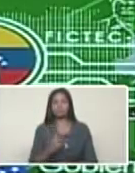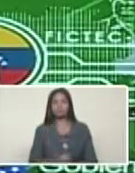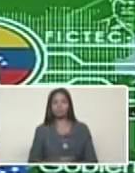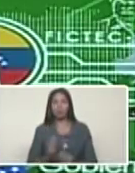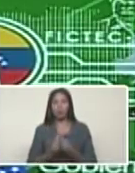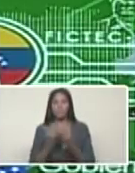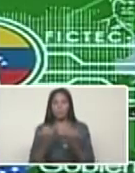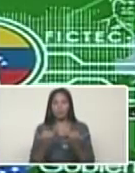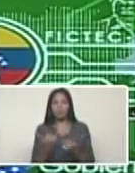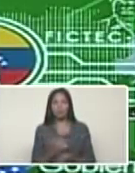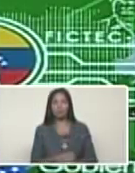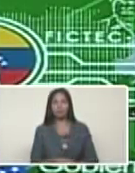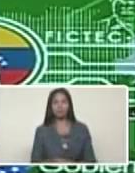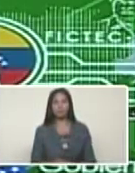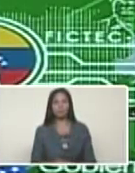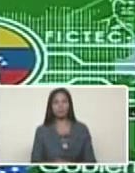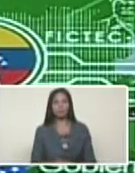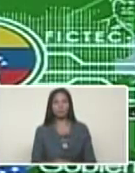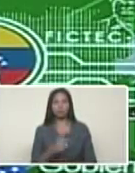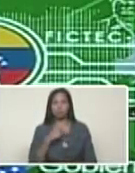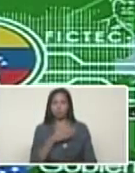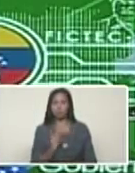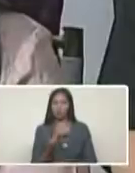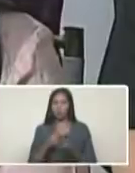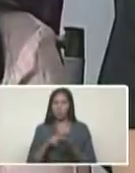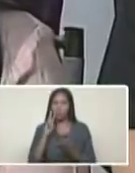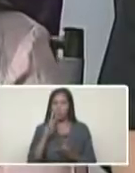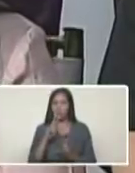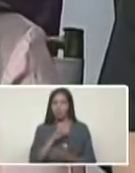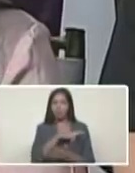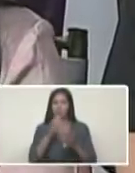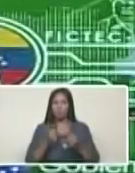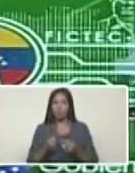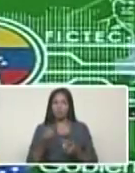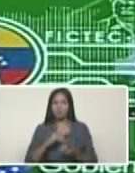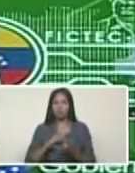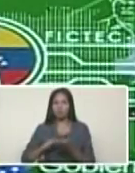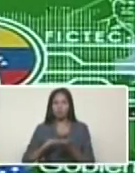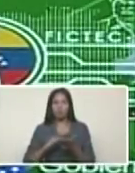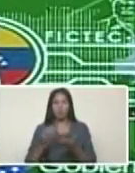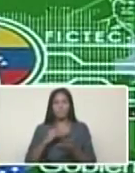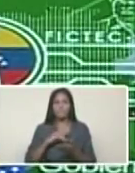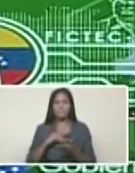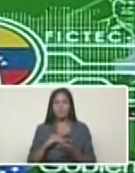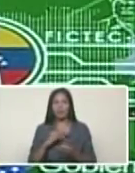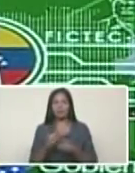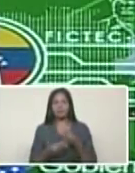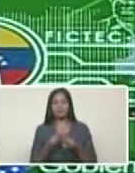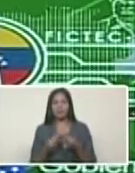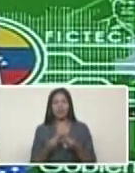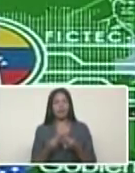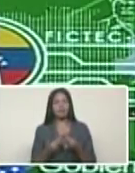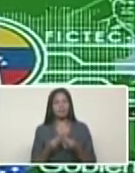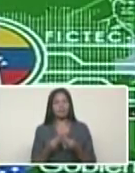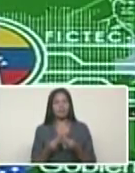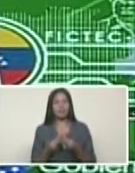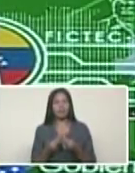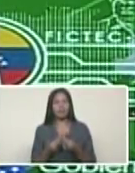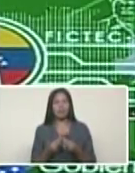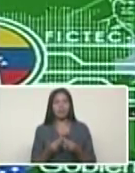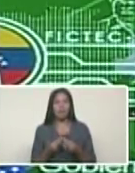Rodríguez. Yo quiero que retomemos con fuerza renovada la creación de la